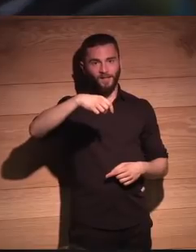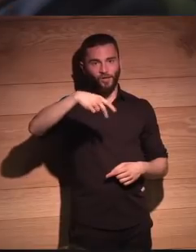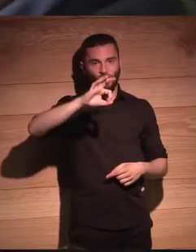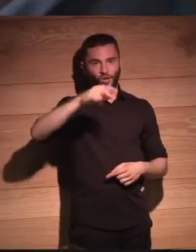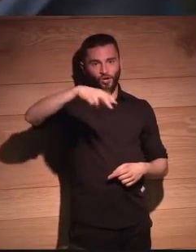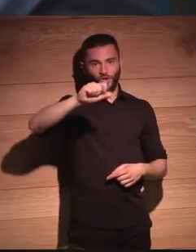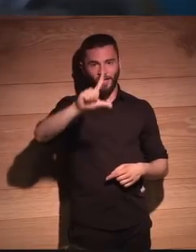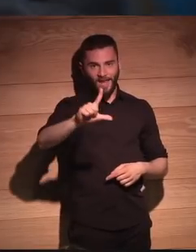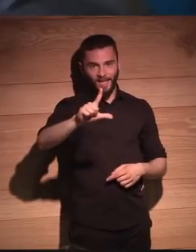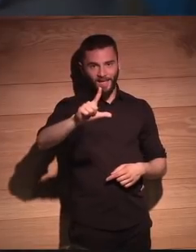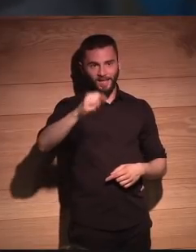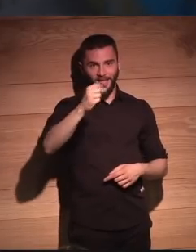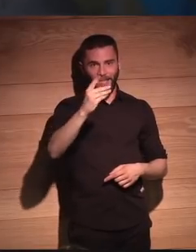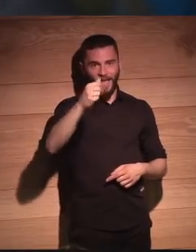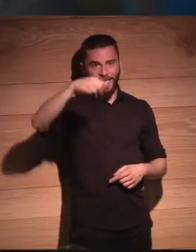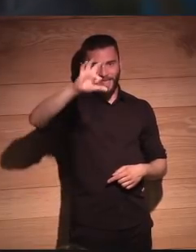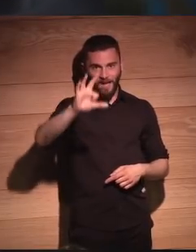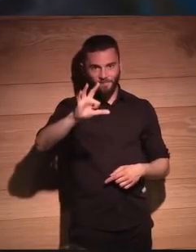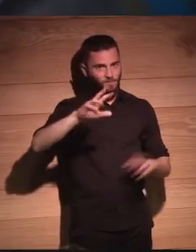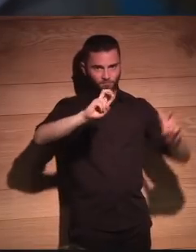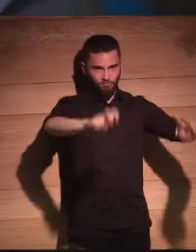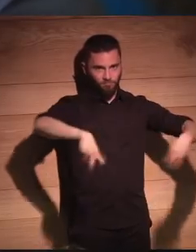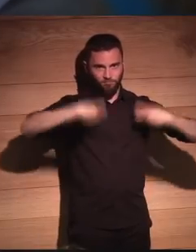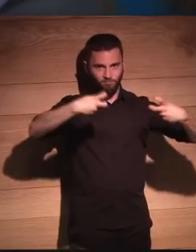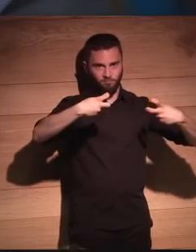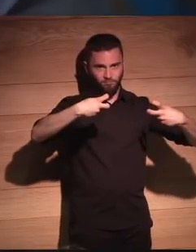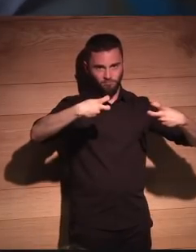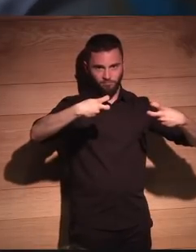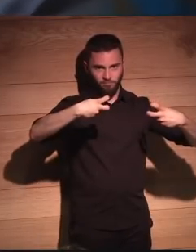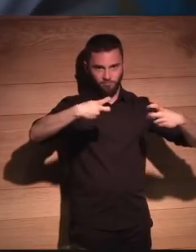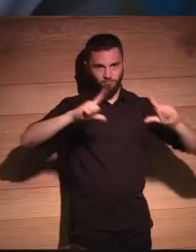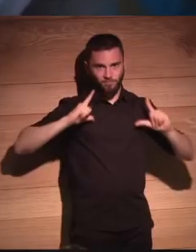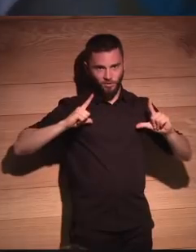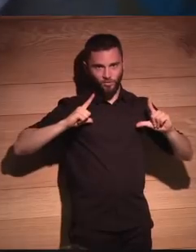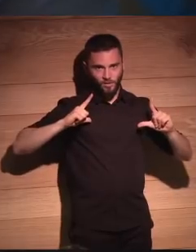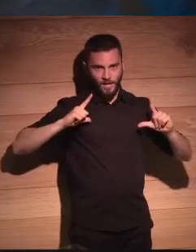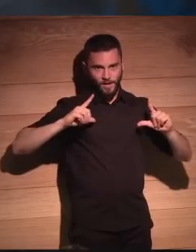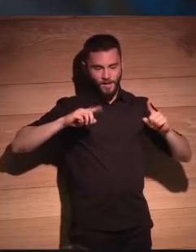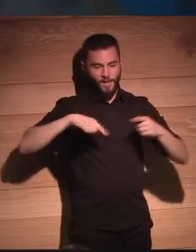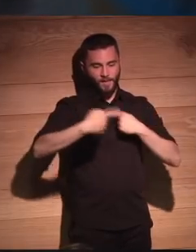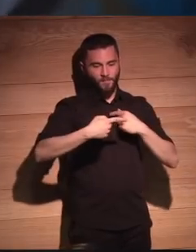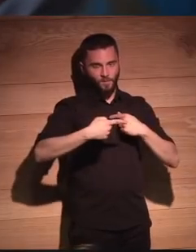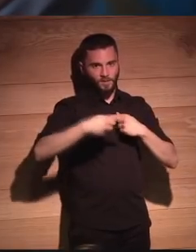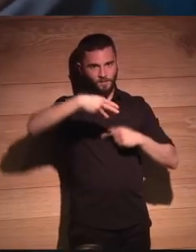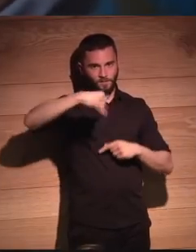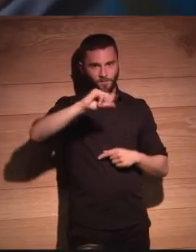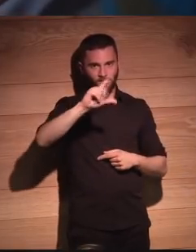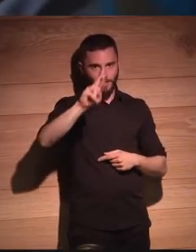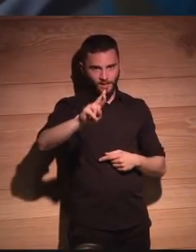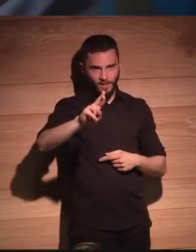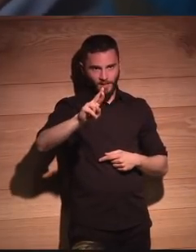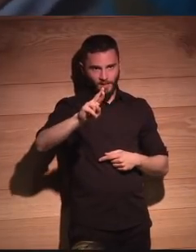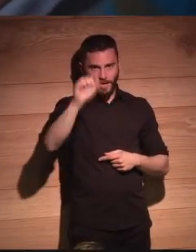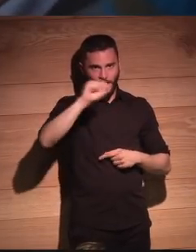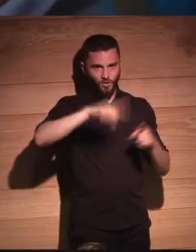quienes transformaron, como comentaba Sier, quienes transformaron al personaje, a lo que después Miller retoma años